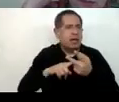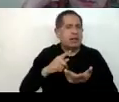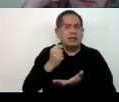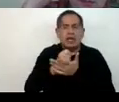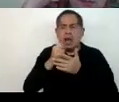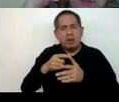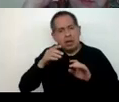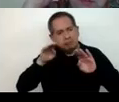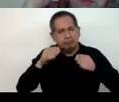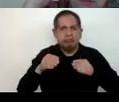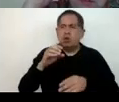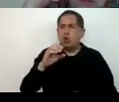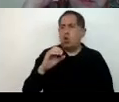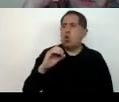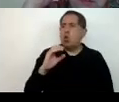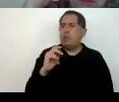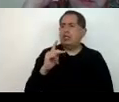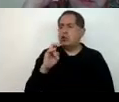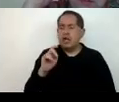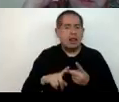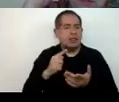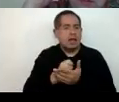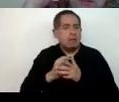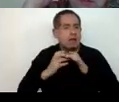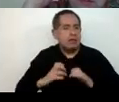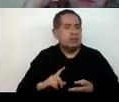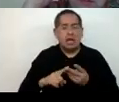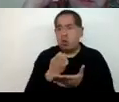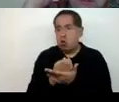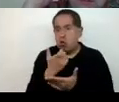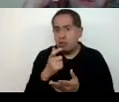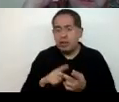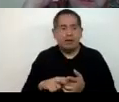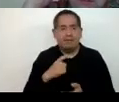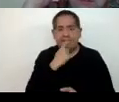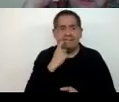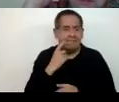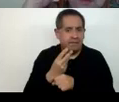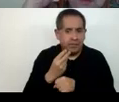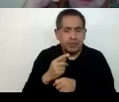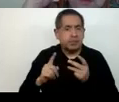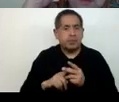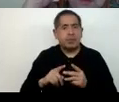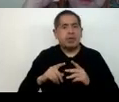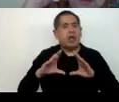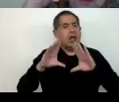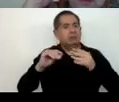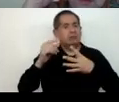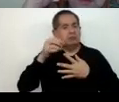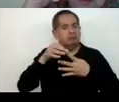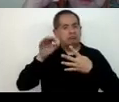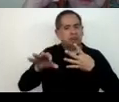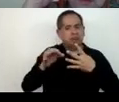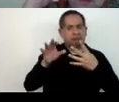ocupacional, terapia física, economía, odontología, pedagogía, educación